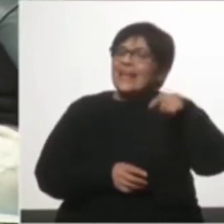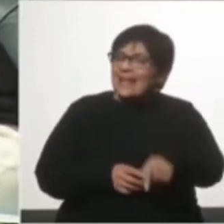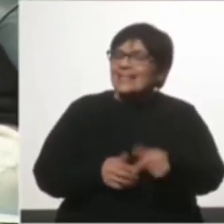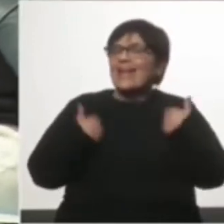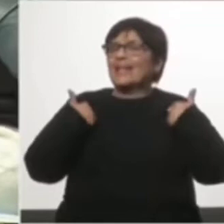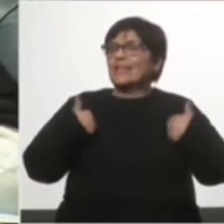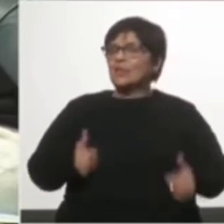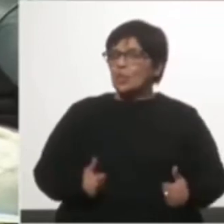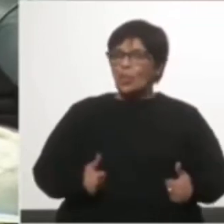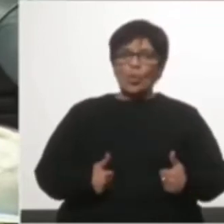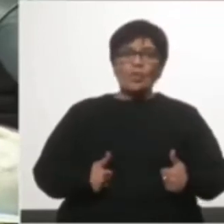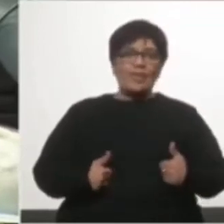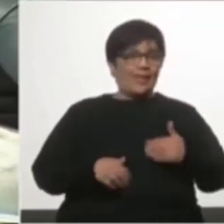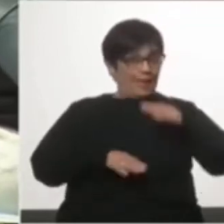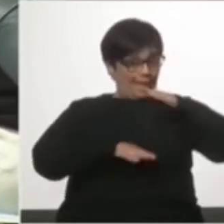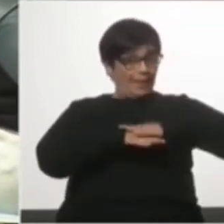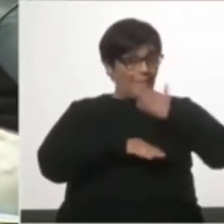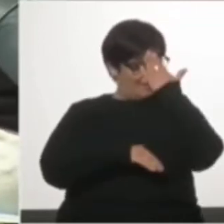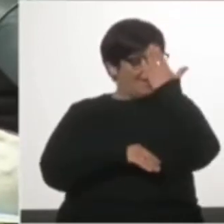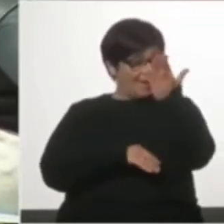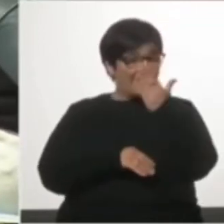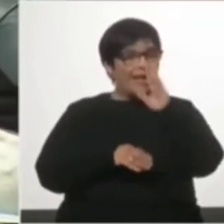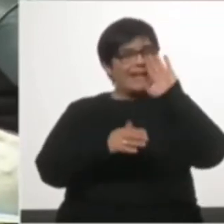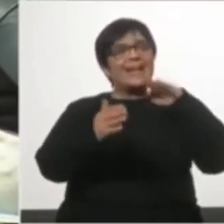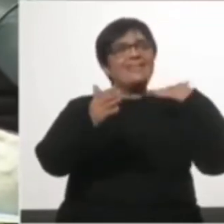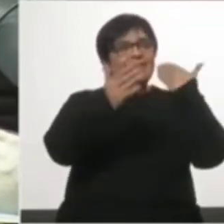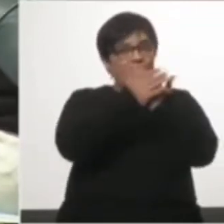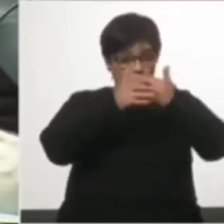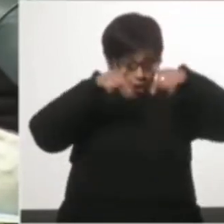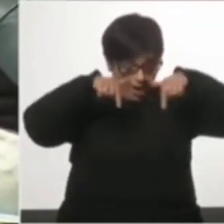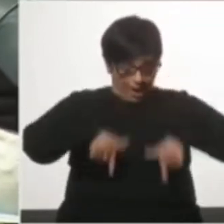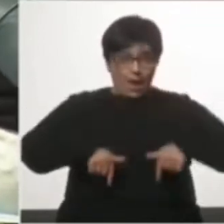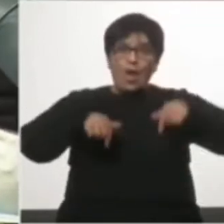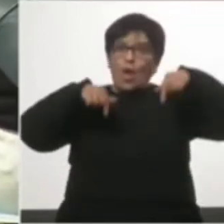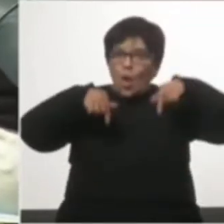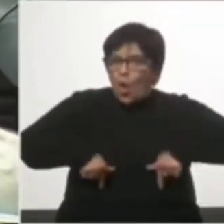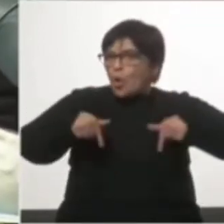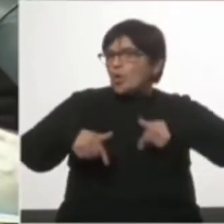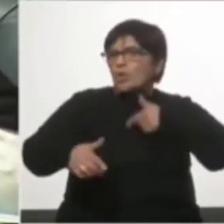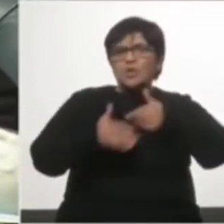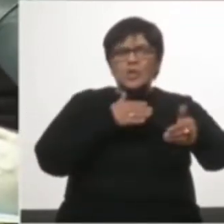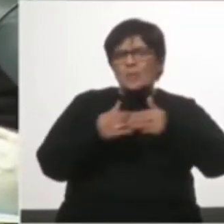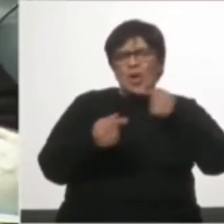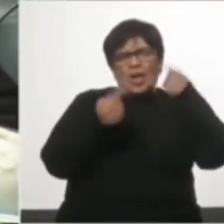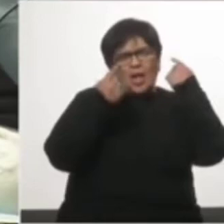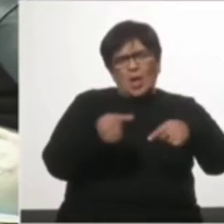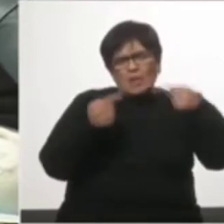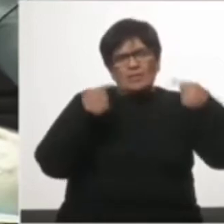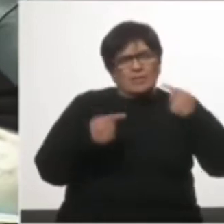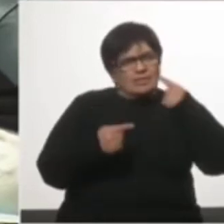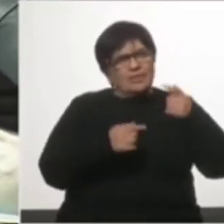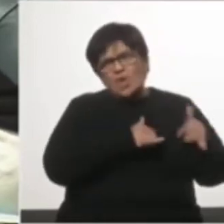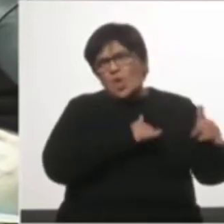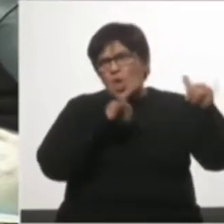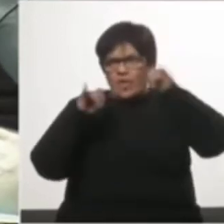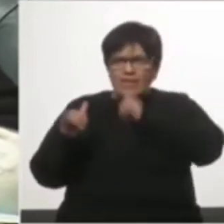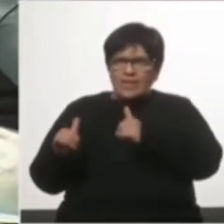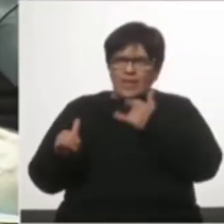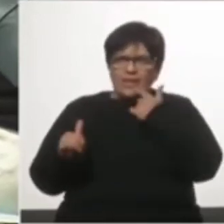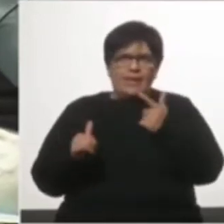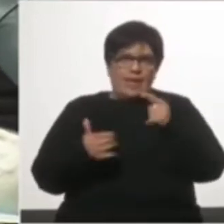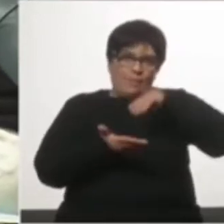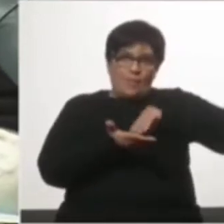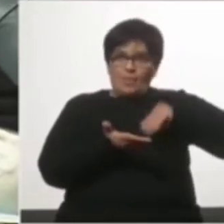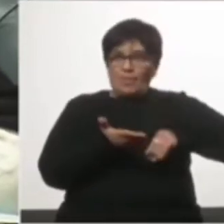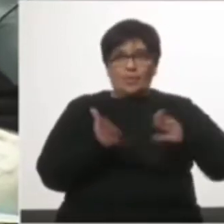de oposición responsable que reivindico hoy aquí, a pesar de una cantidad de cosas que escuché y que no pude dejar en actas